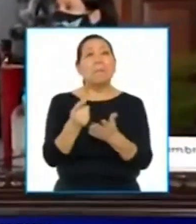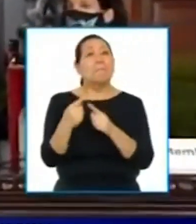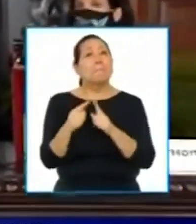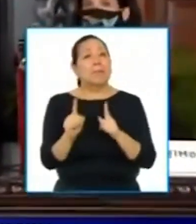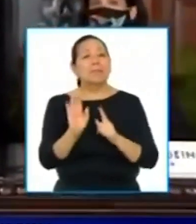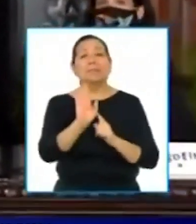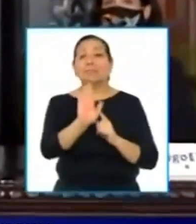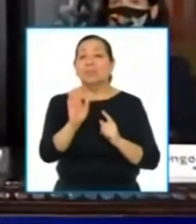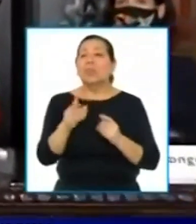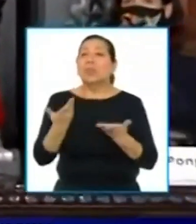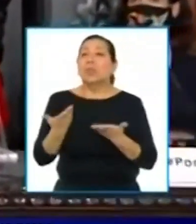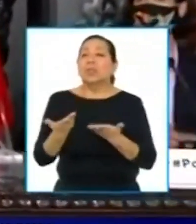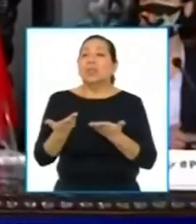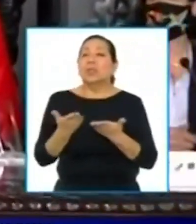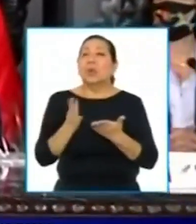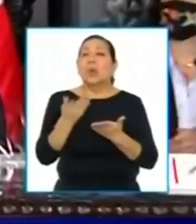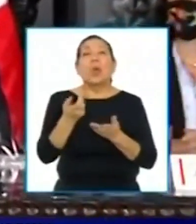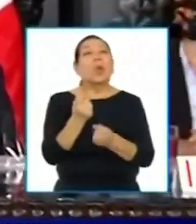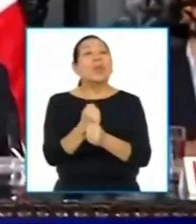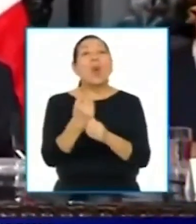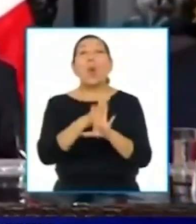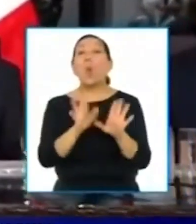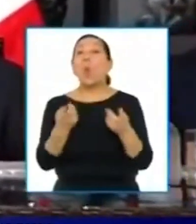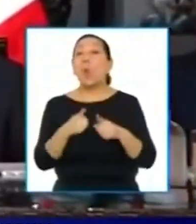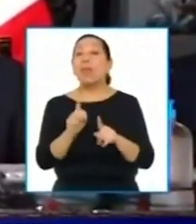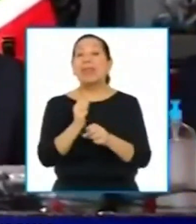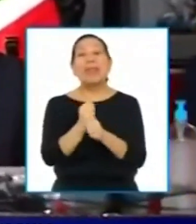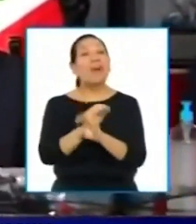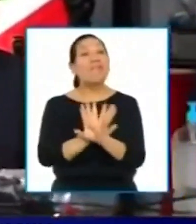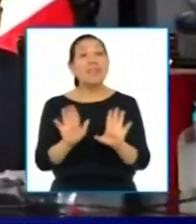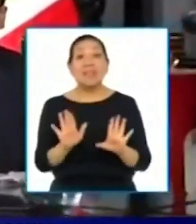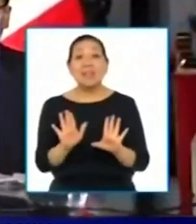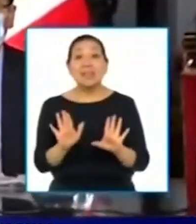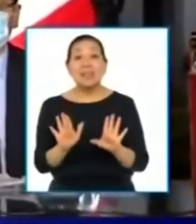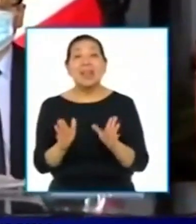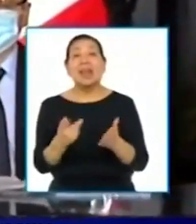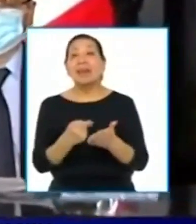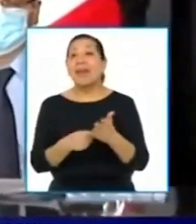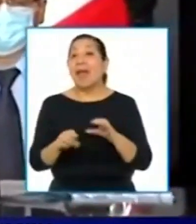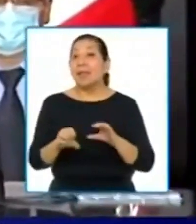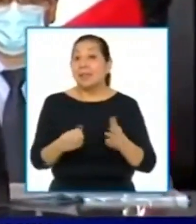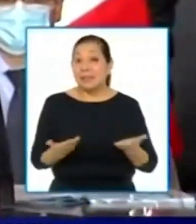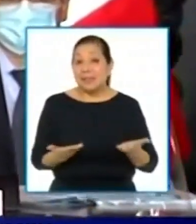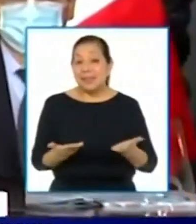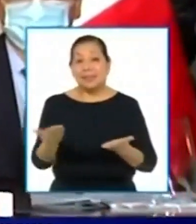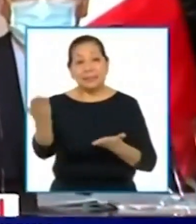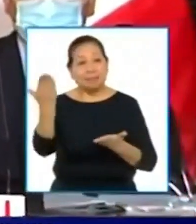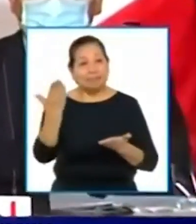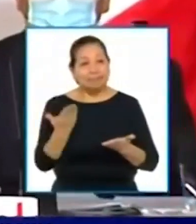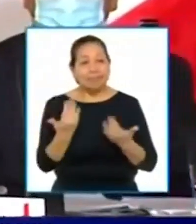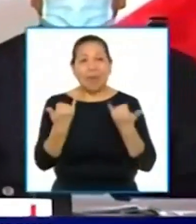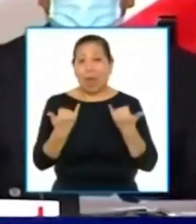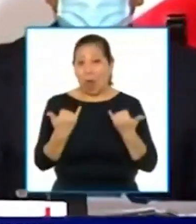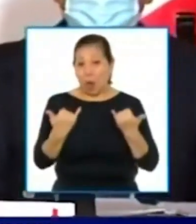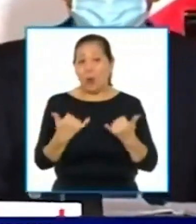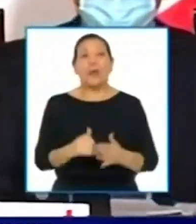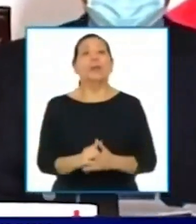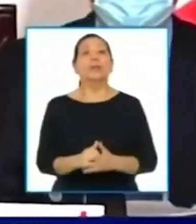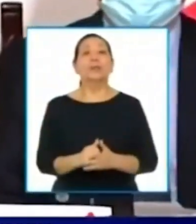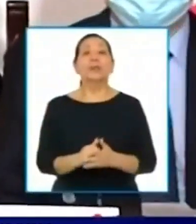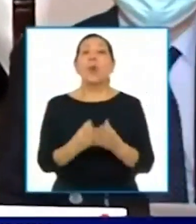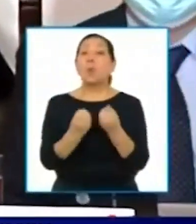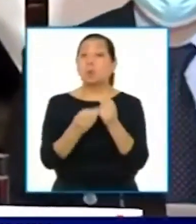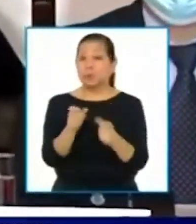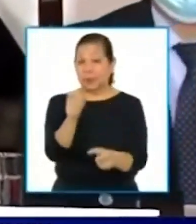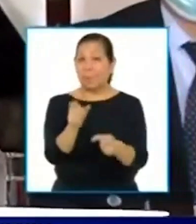frente a contingencias de desempleo. Sin embargo, considerando la situación actual en que